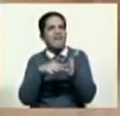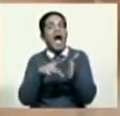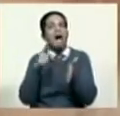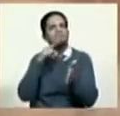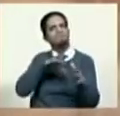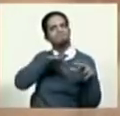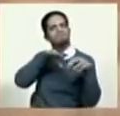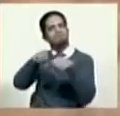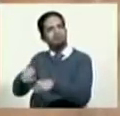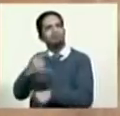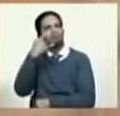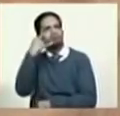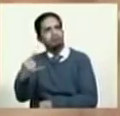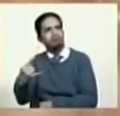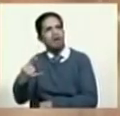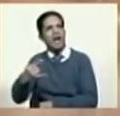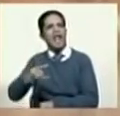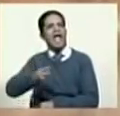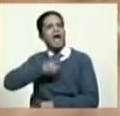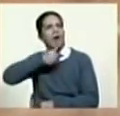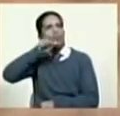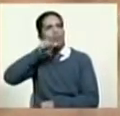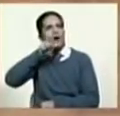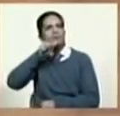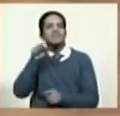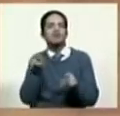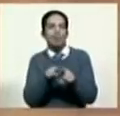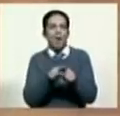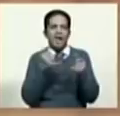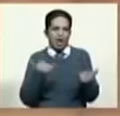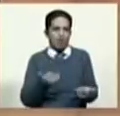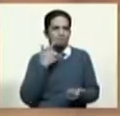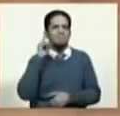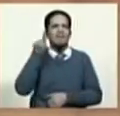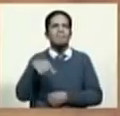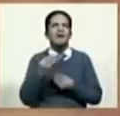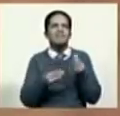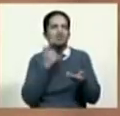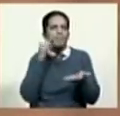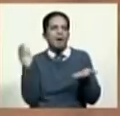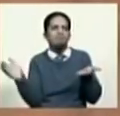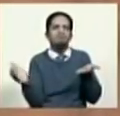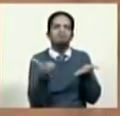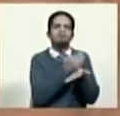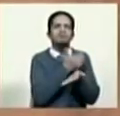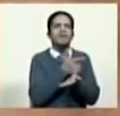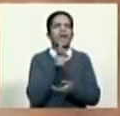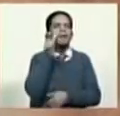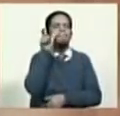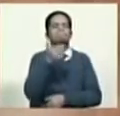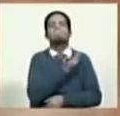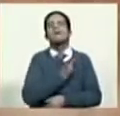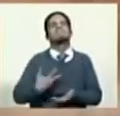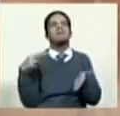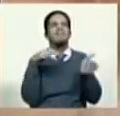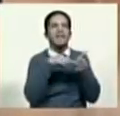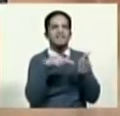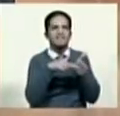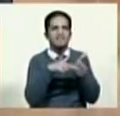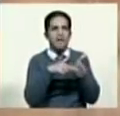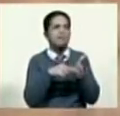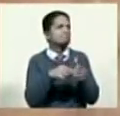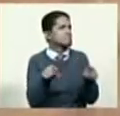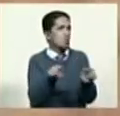por la OTAN, violando la Carta de las Naciones Unidas, y como recientemente también se hizo para derrocar a Bashar al-Assad en Siria, se quiere imponer el mismo mismo